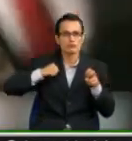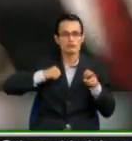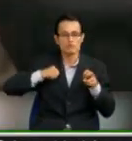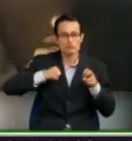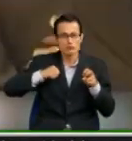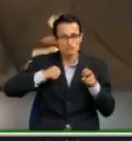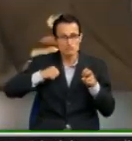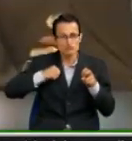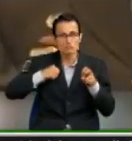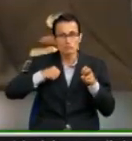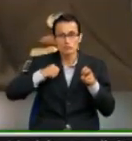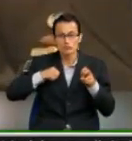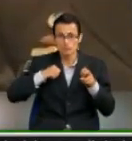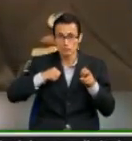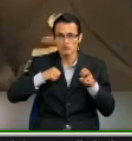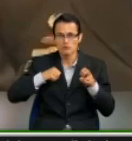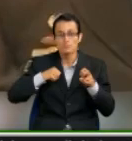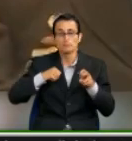decisión